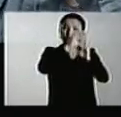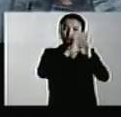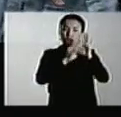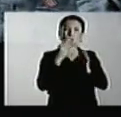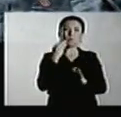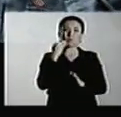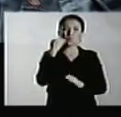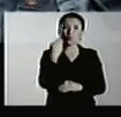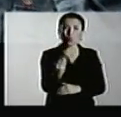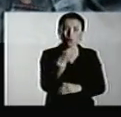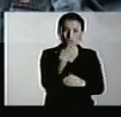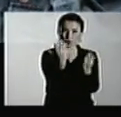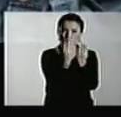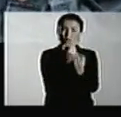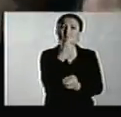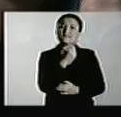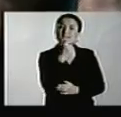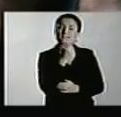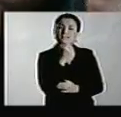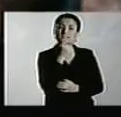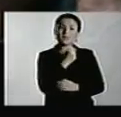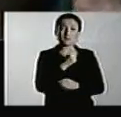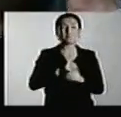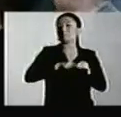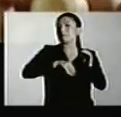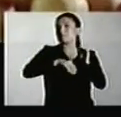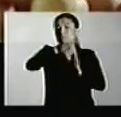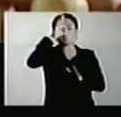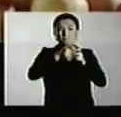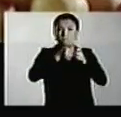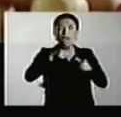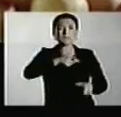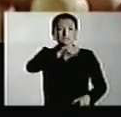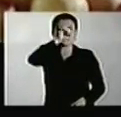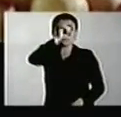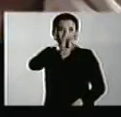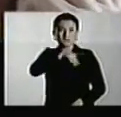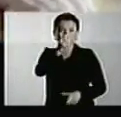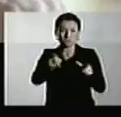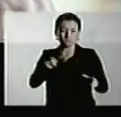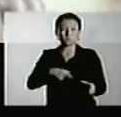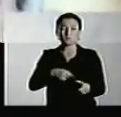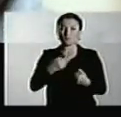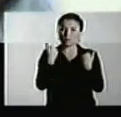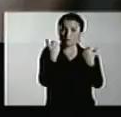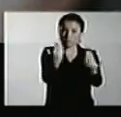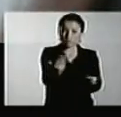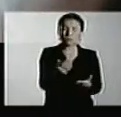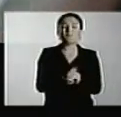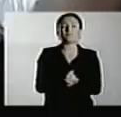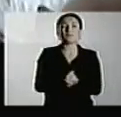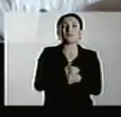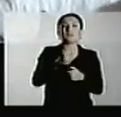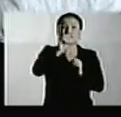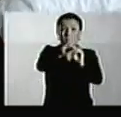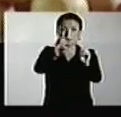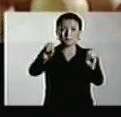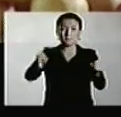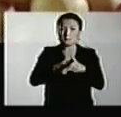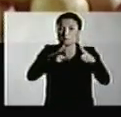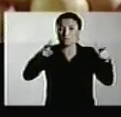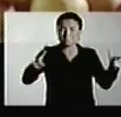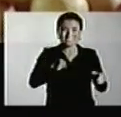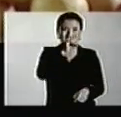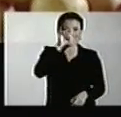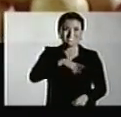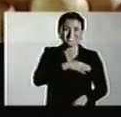Con un mejor programa de becas para estudiar inglés, serán más los chilenos beneficiados. Más capacitación para